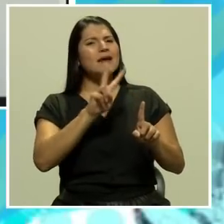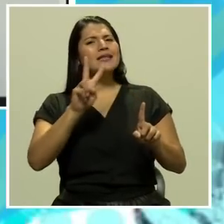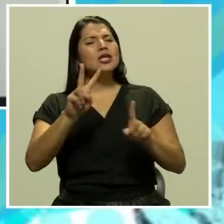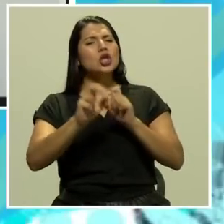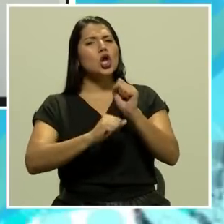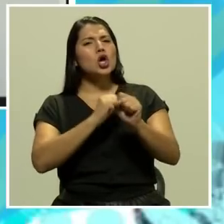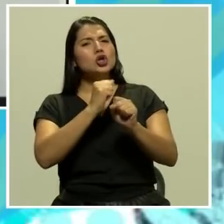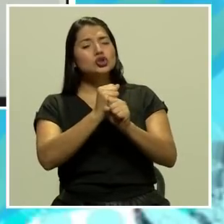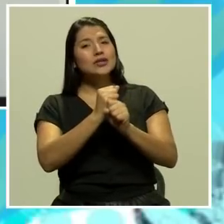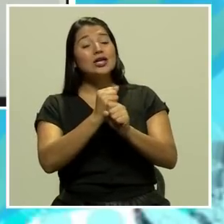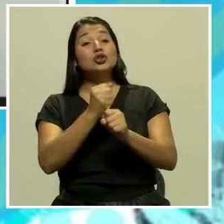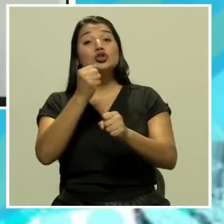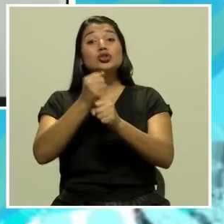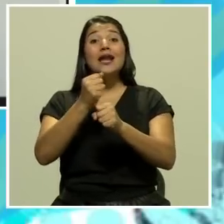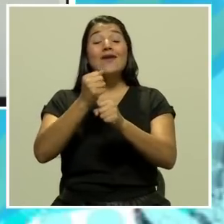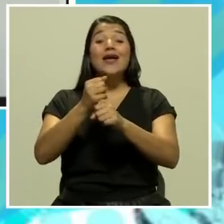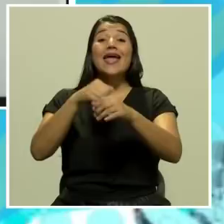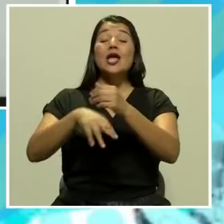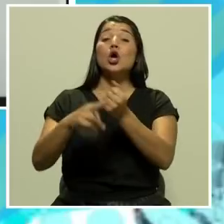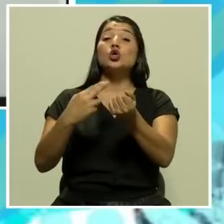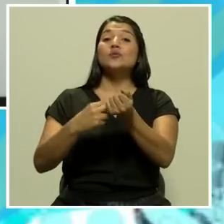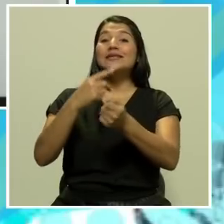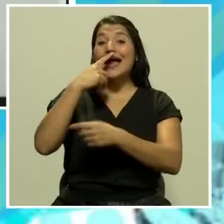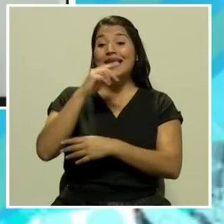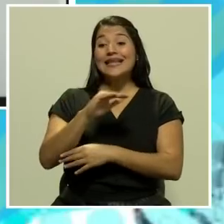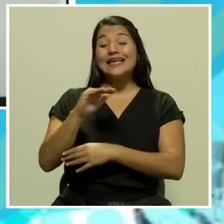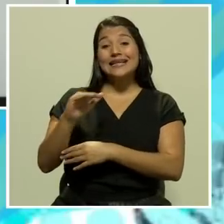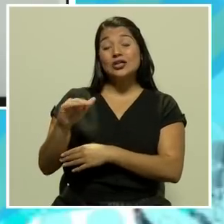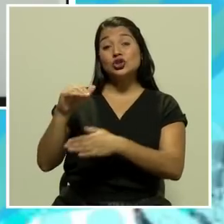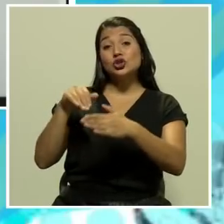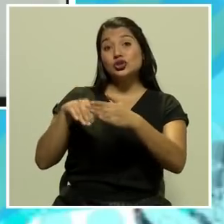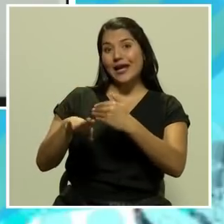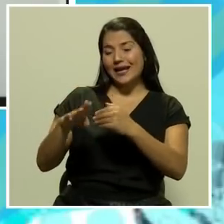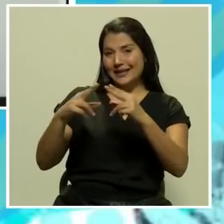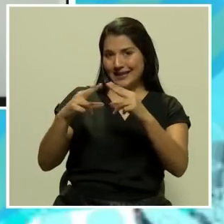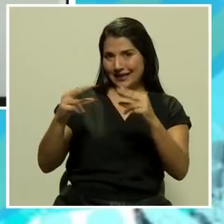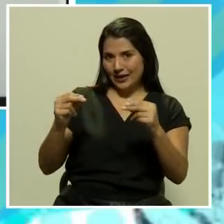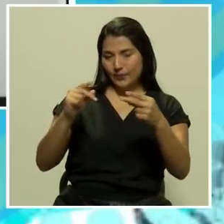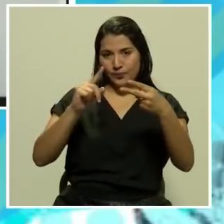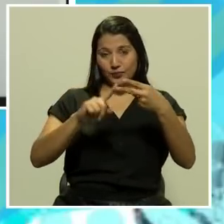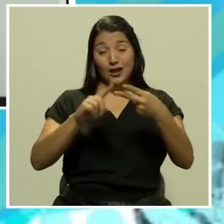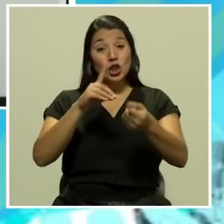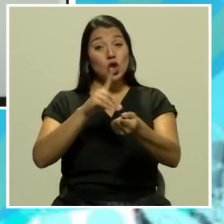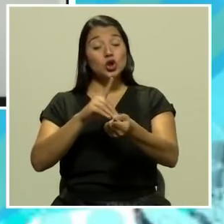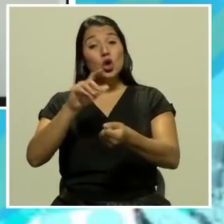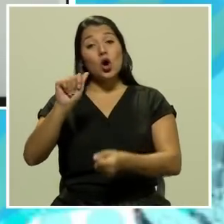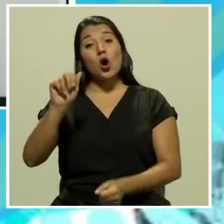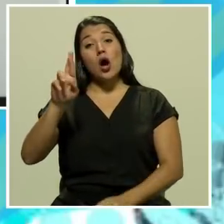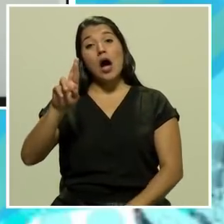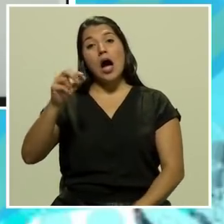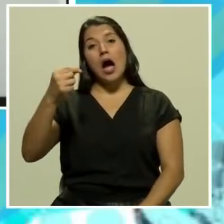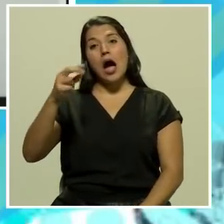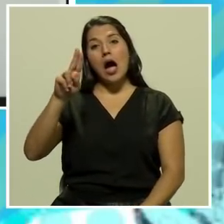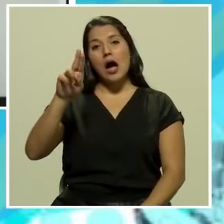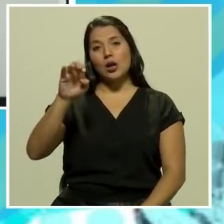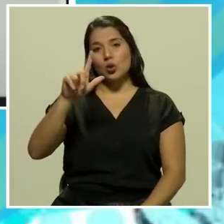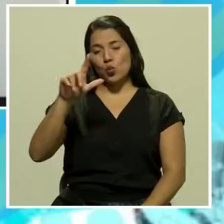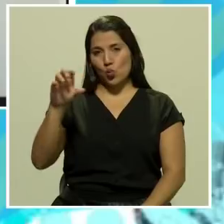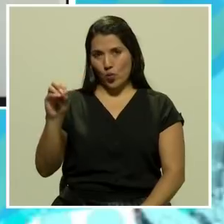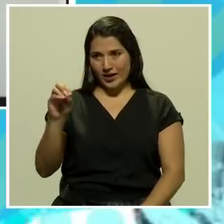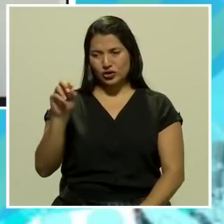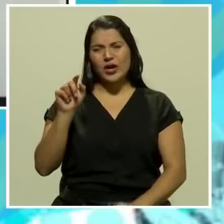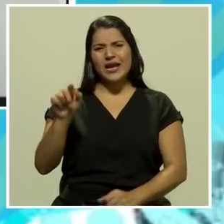del Hospital de Niños Manuel de Jesús Rivera, en Nicaragua. El doctor Leonel Argüello es epidemiólogo formado